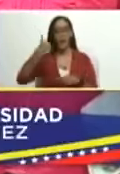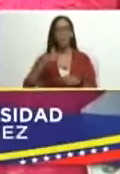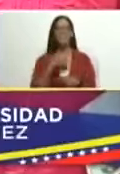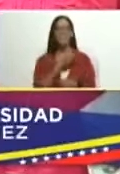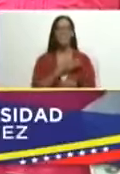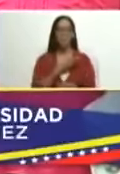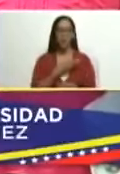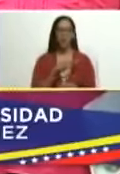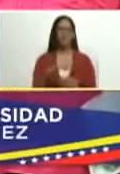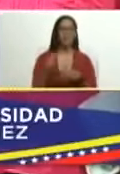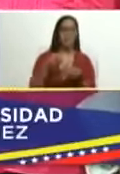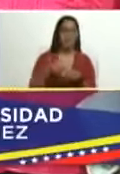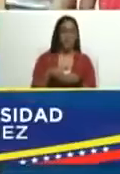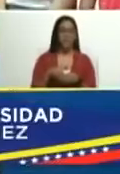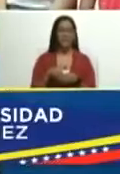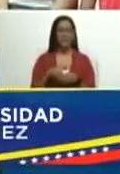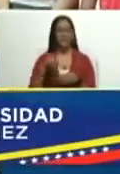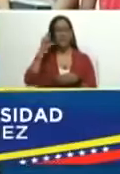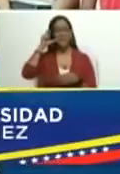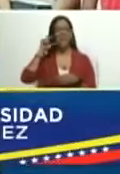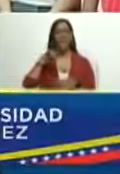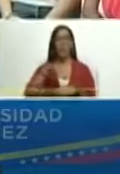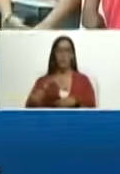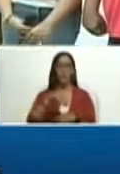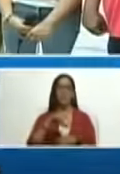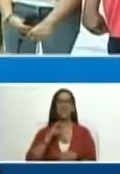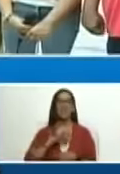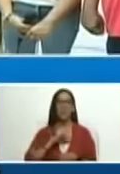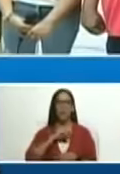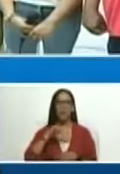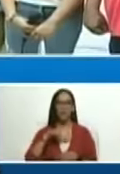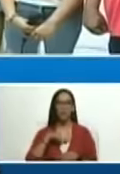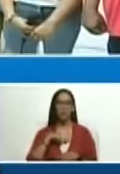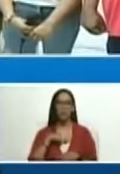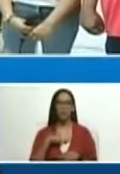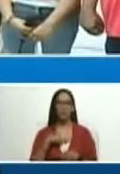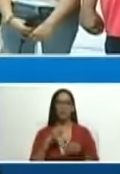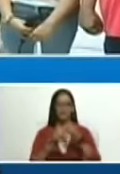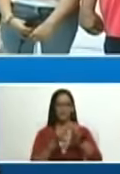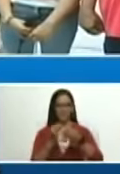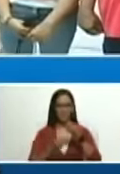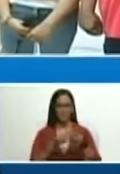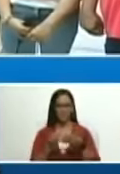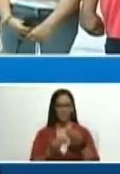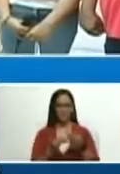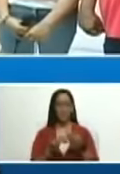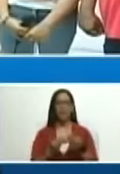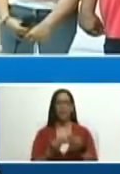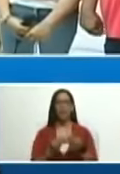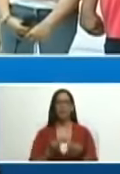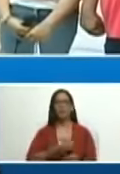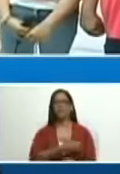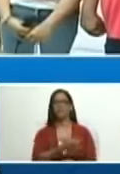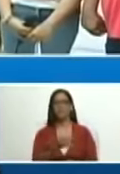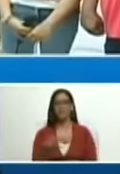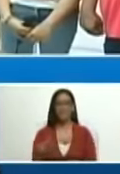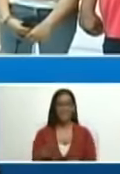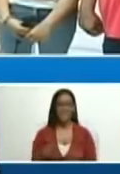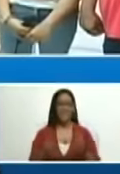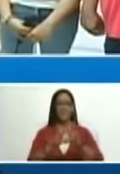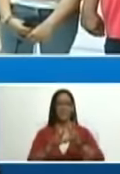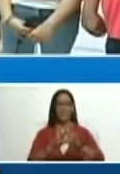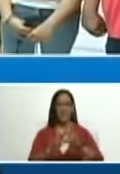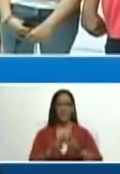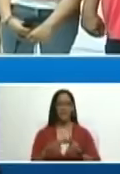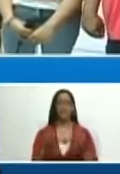a gran misión que además el día lunes estamos nosotros rehabilitando una cantidad enorme de viviendas,